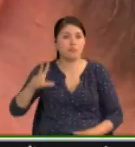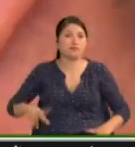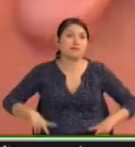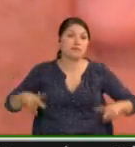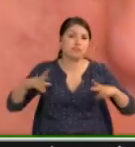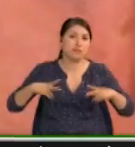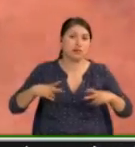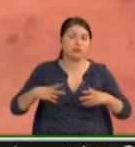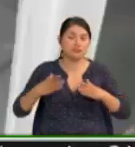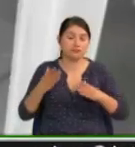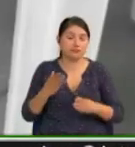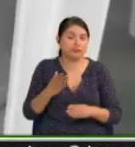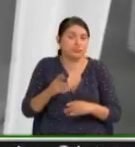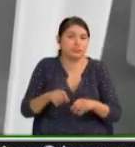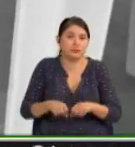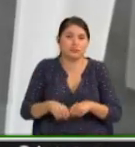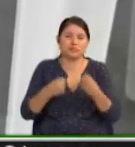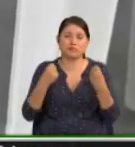vida le dividió en dos.